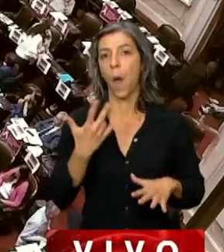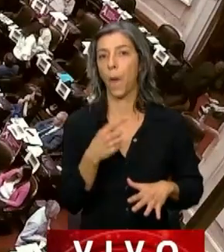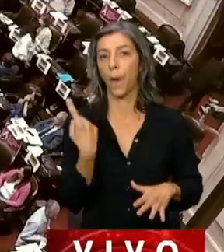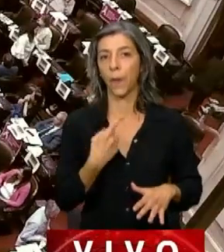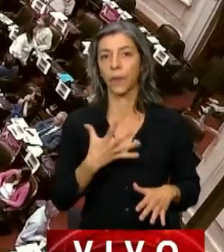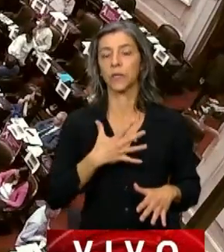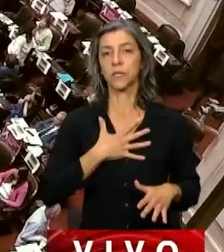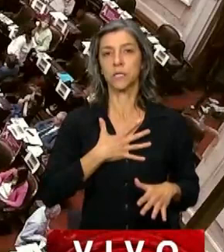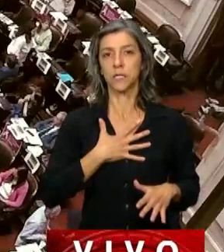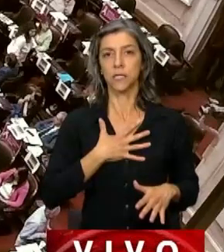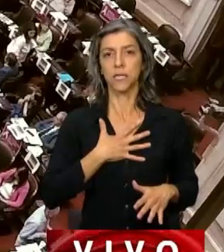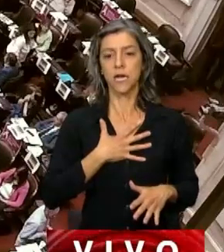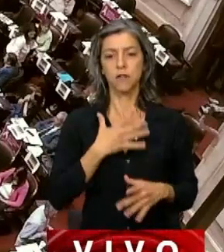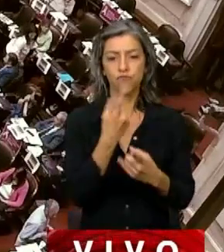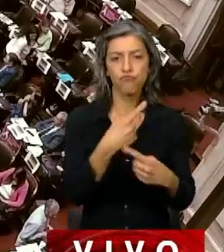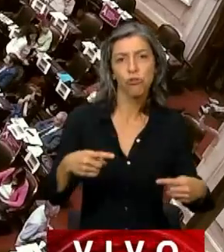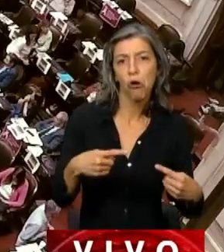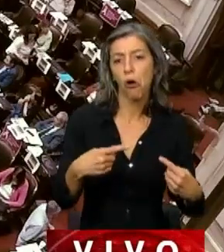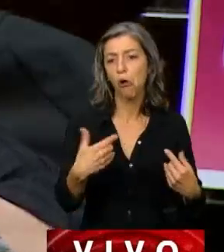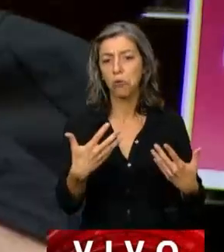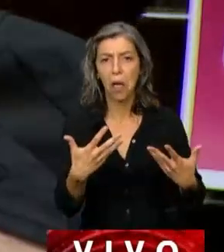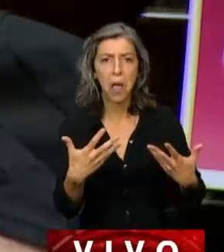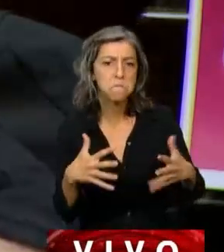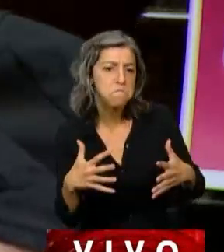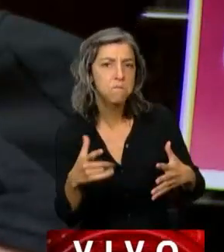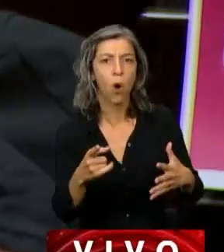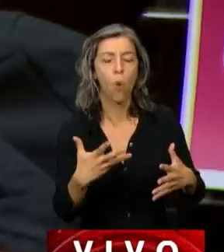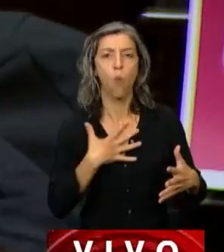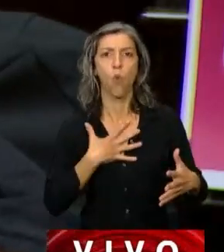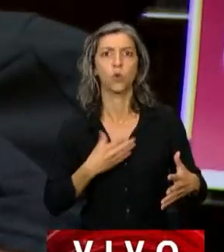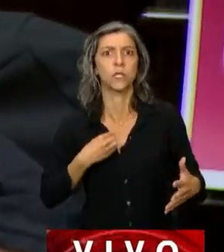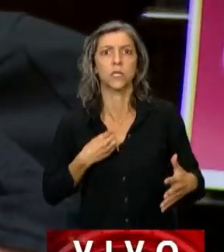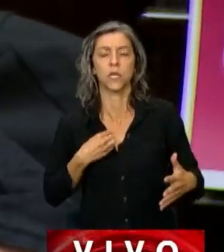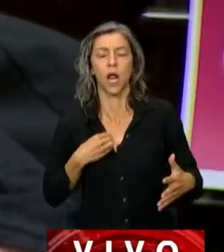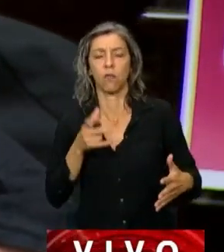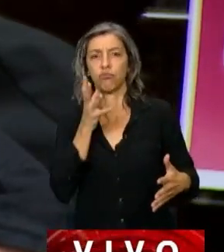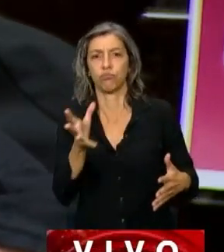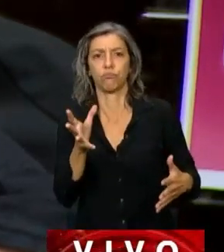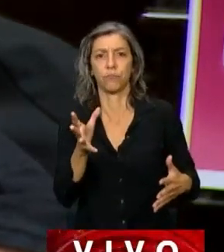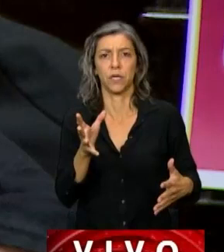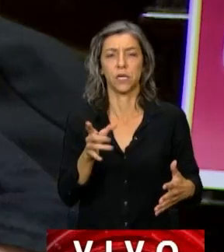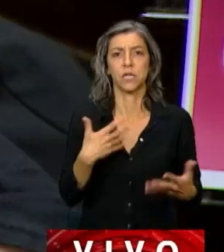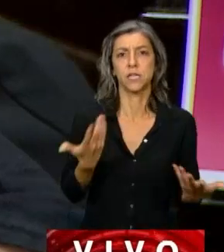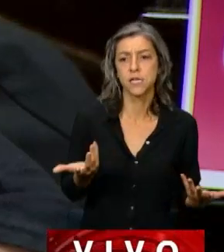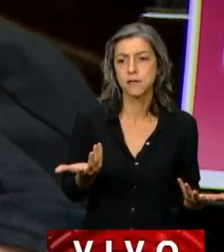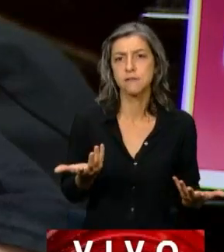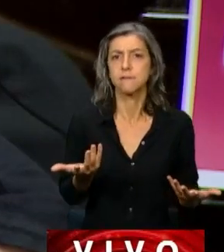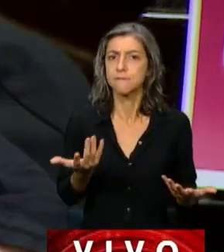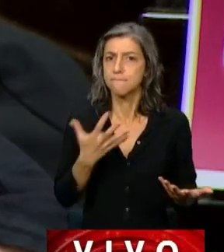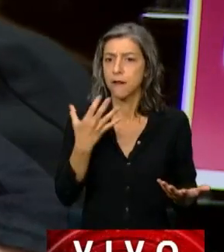son insignificantes y se relativiza lo importante.